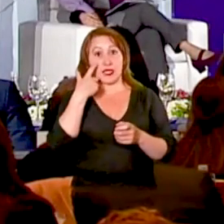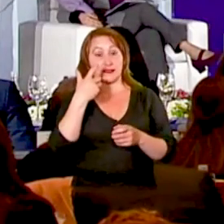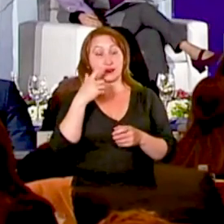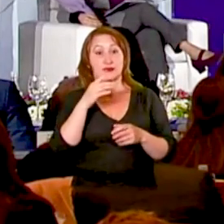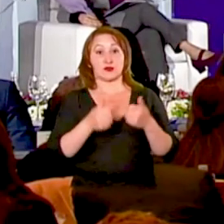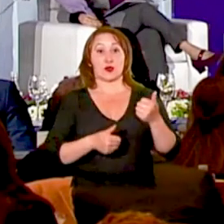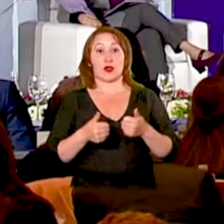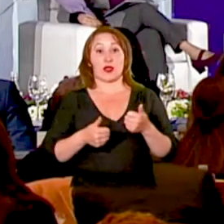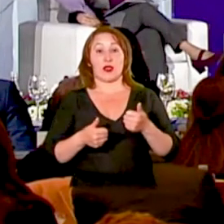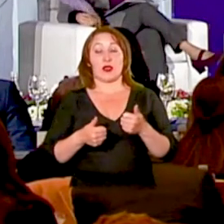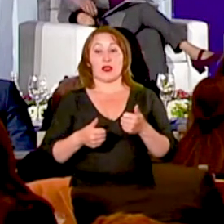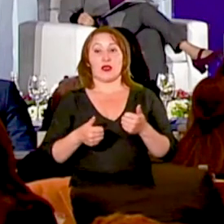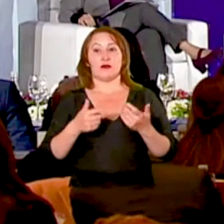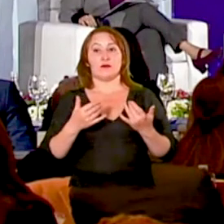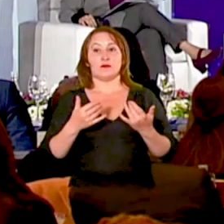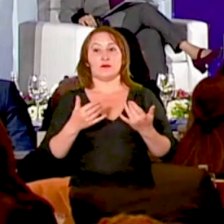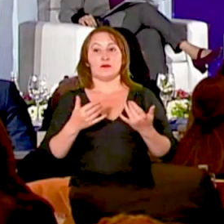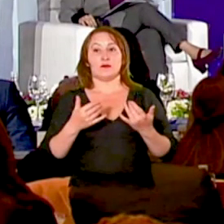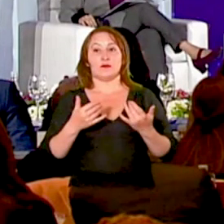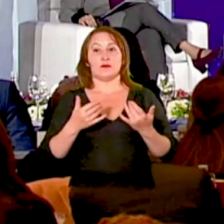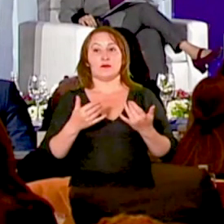resaltar que este panel tiene,